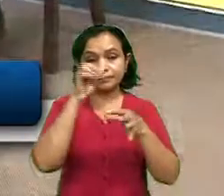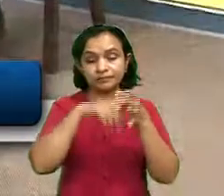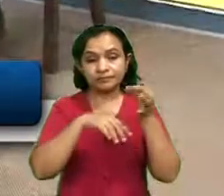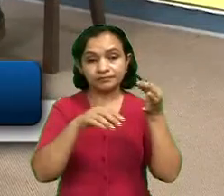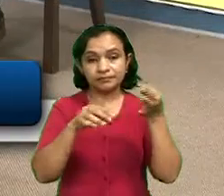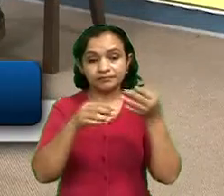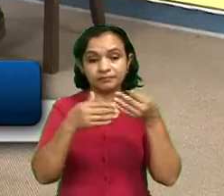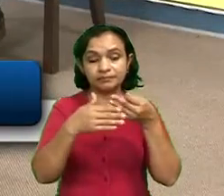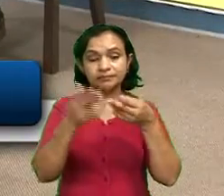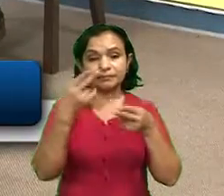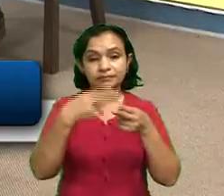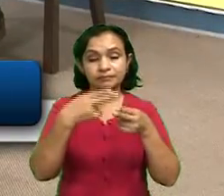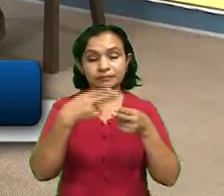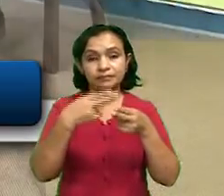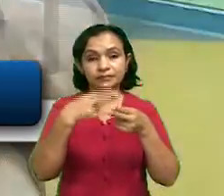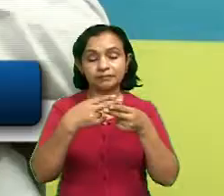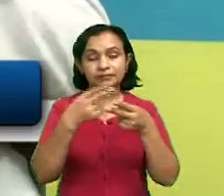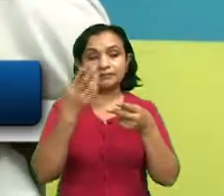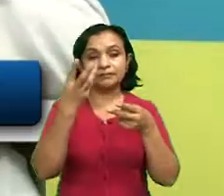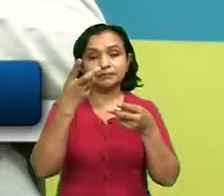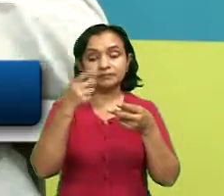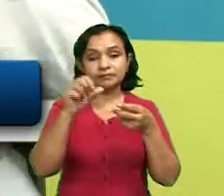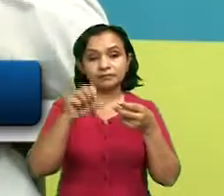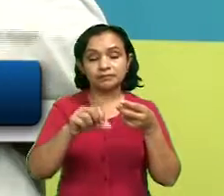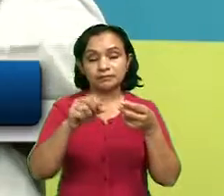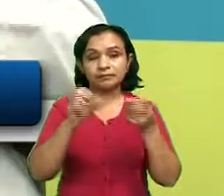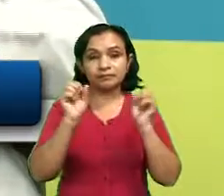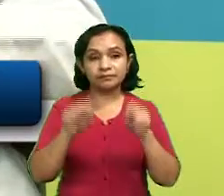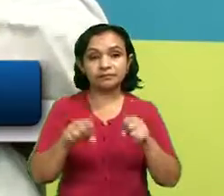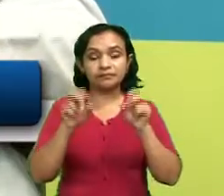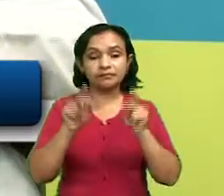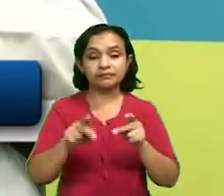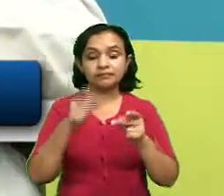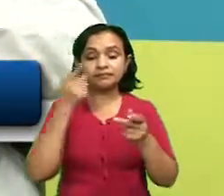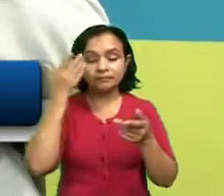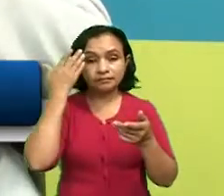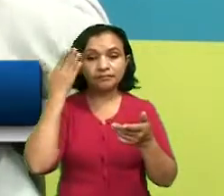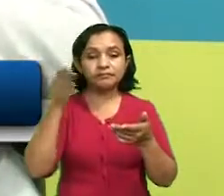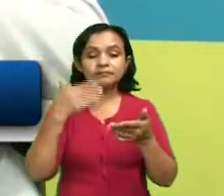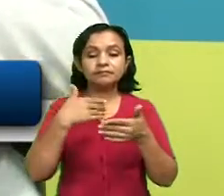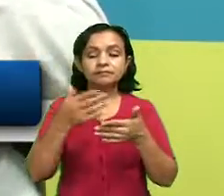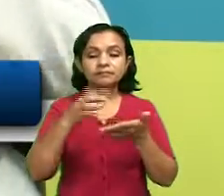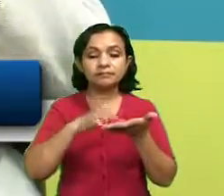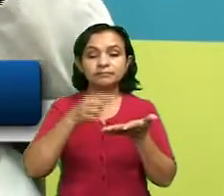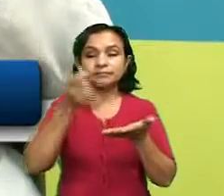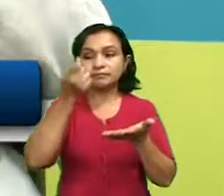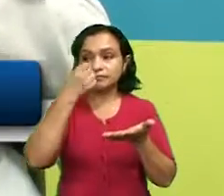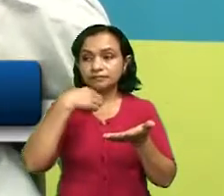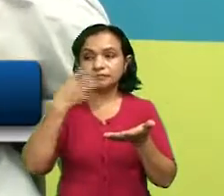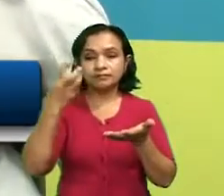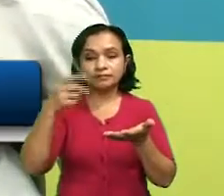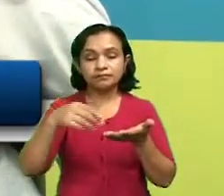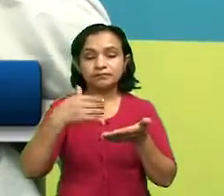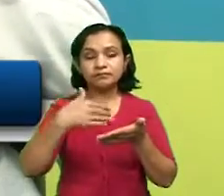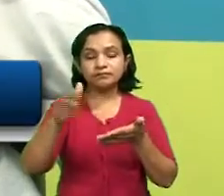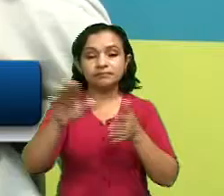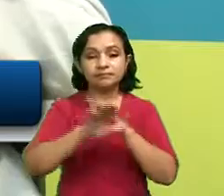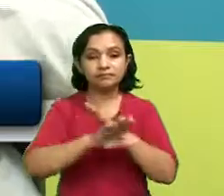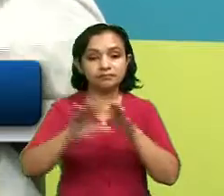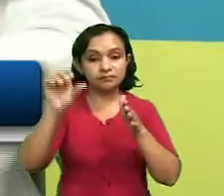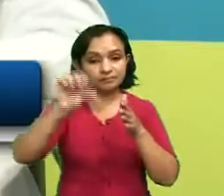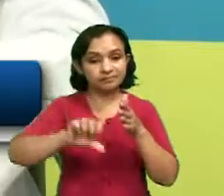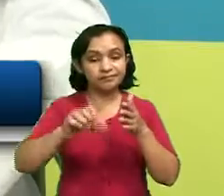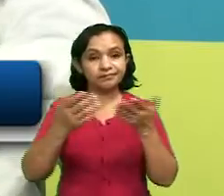pastillita el nombre del producto, la fecha de vencimiento, para que el paciente pueda saber qué es lo que está consumiendo y cuándo se va a vencer.